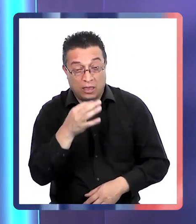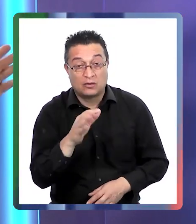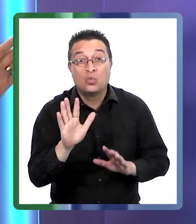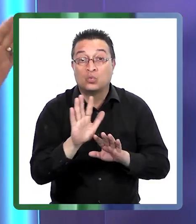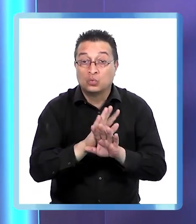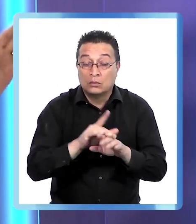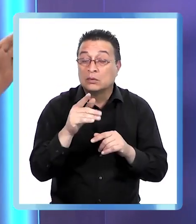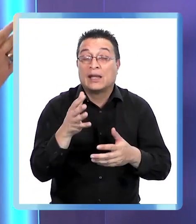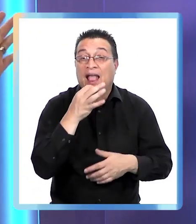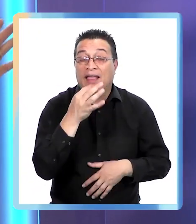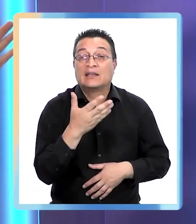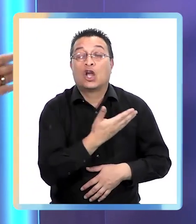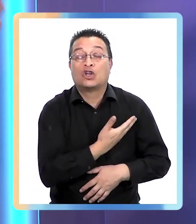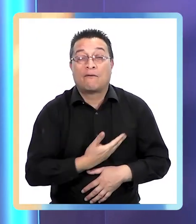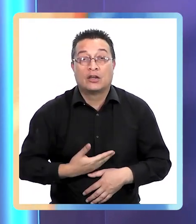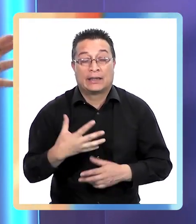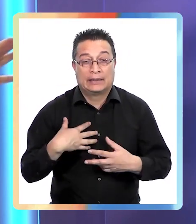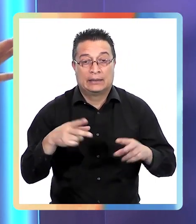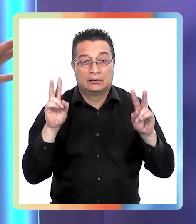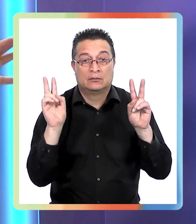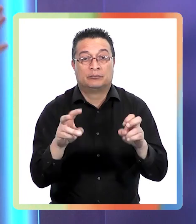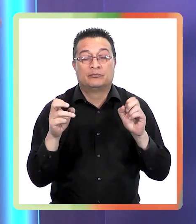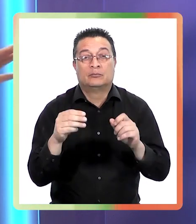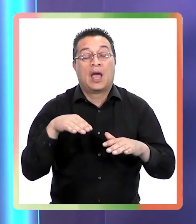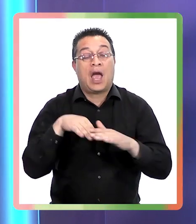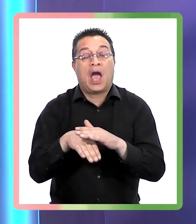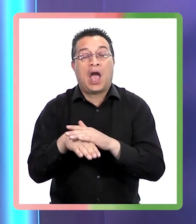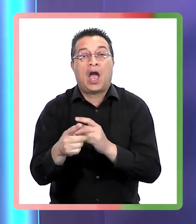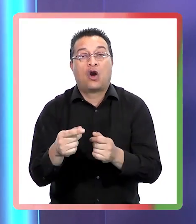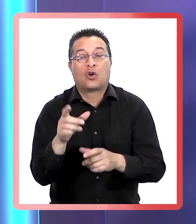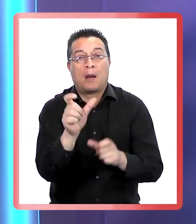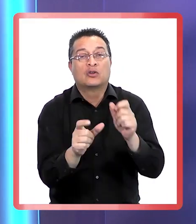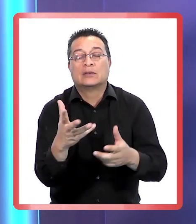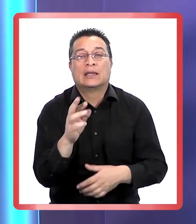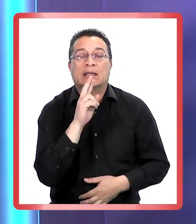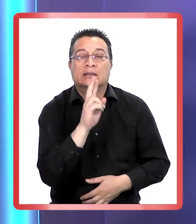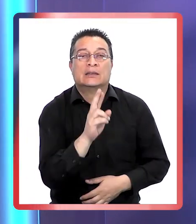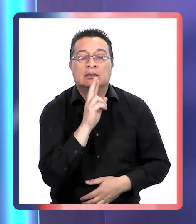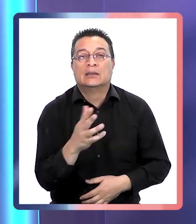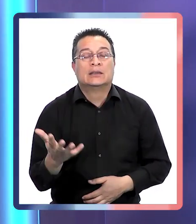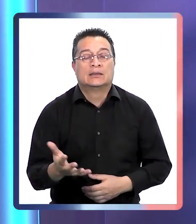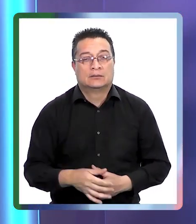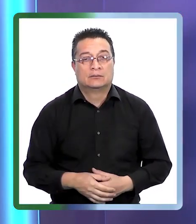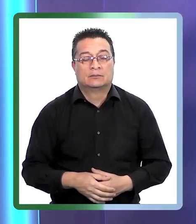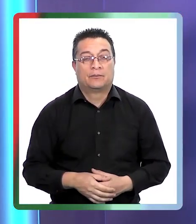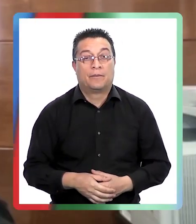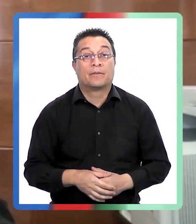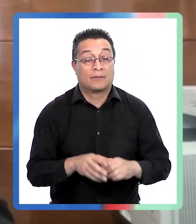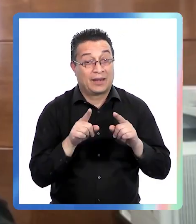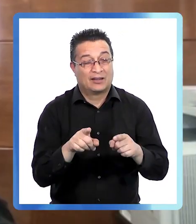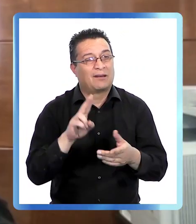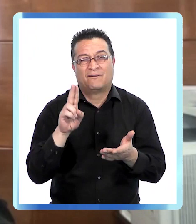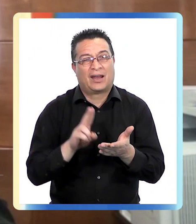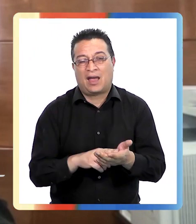ver, cuidado, lo que quiere hacer aquí el gobierno es expropiar los ahorros de las personas. ¿Y usted qué le responde a aquellas personas? Que